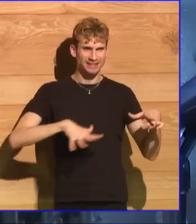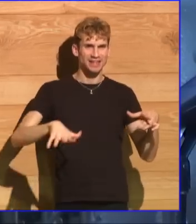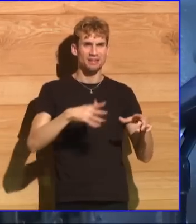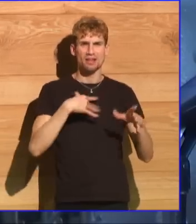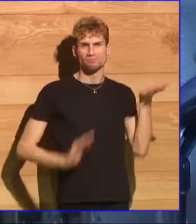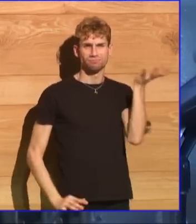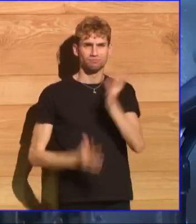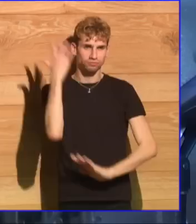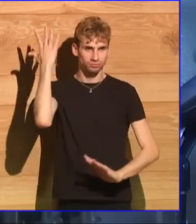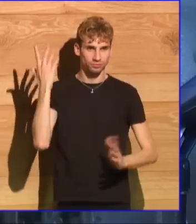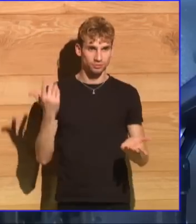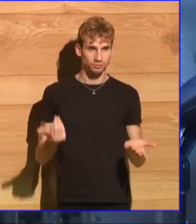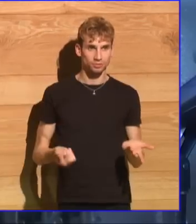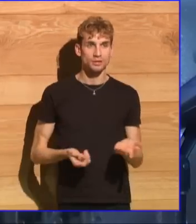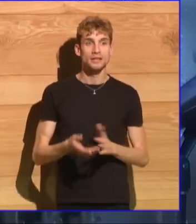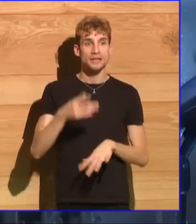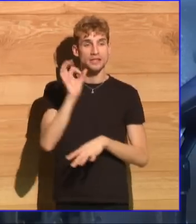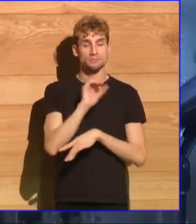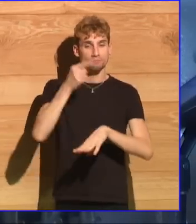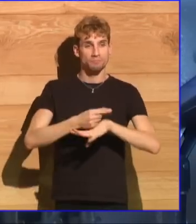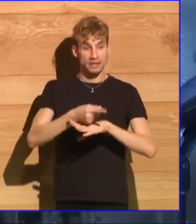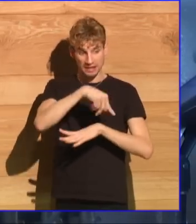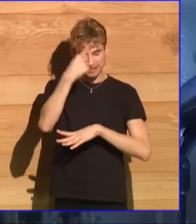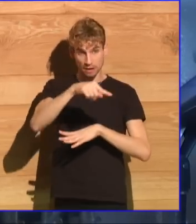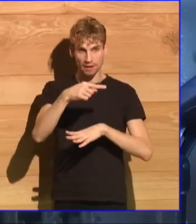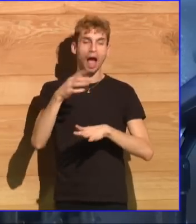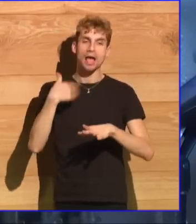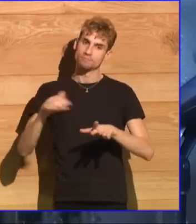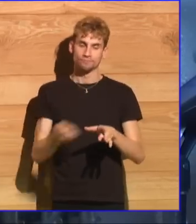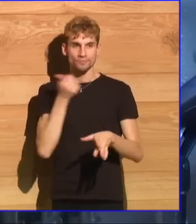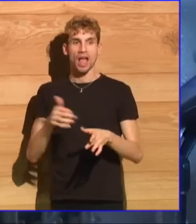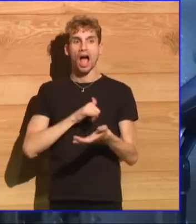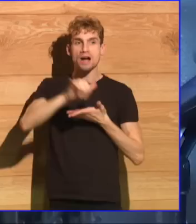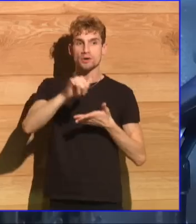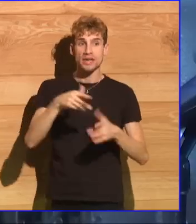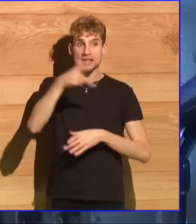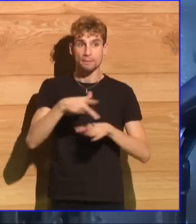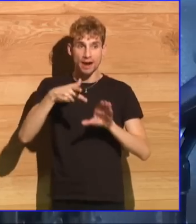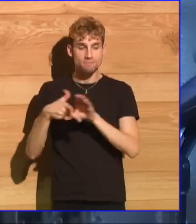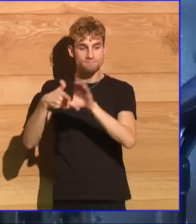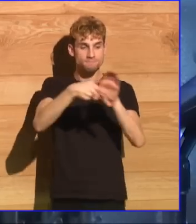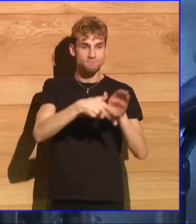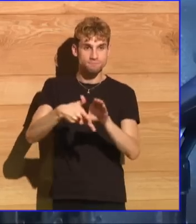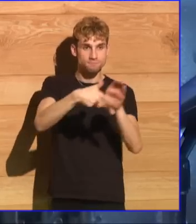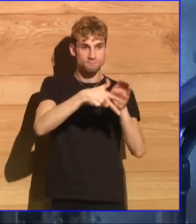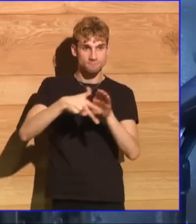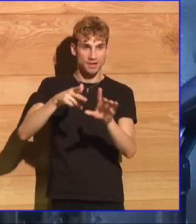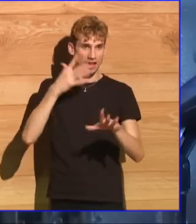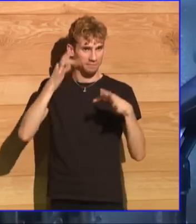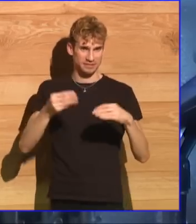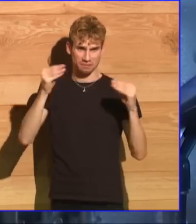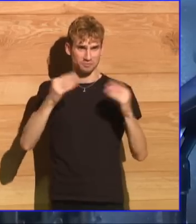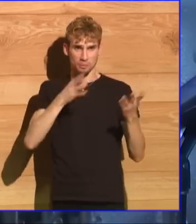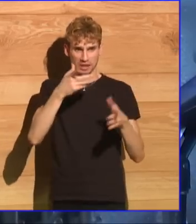eso estaba pasando, ya mandó aviones con cámaras para rodar una cosa que no tenía sentido que fuera capaz de rodar